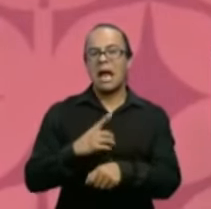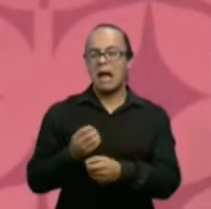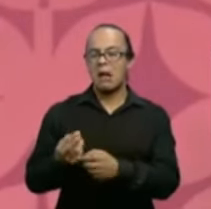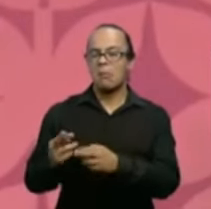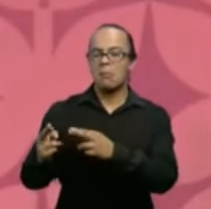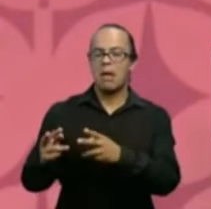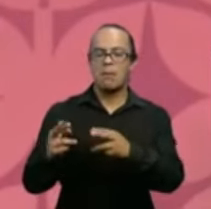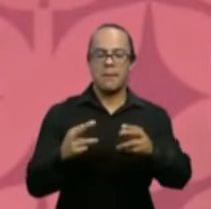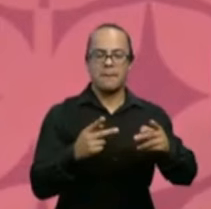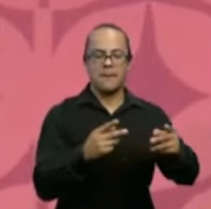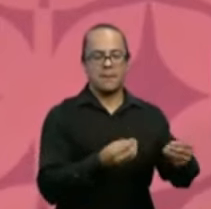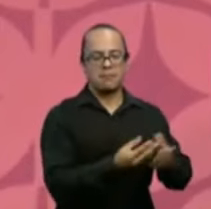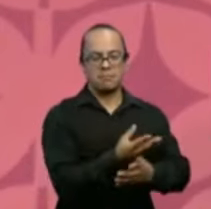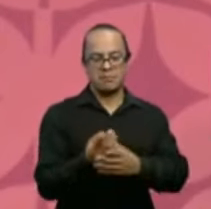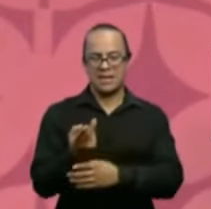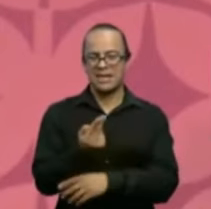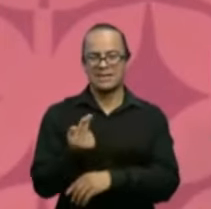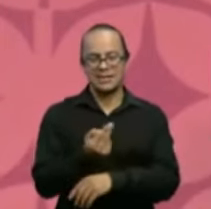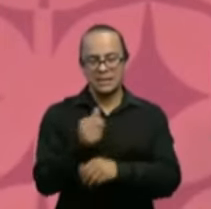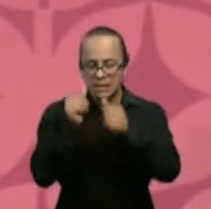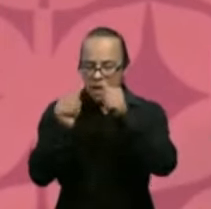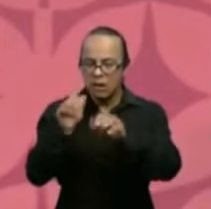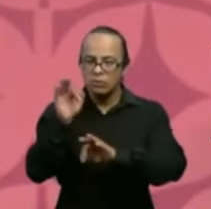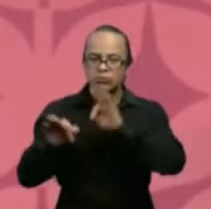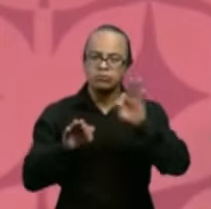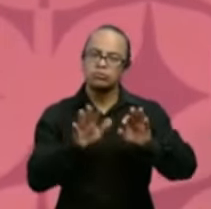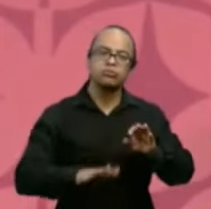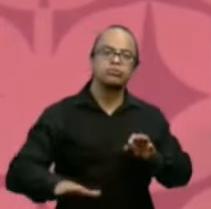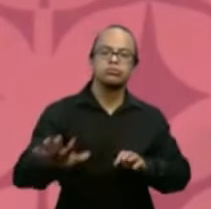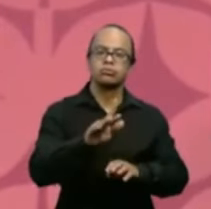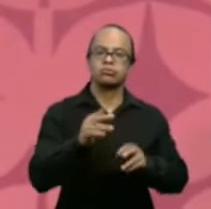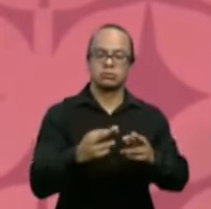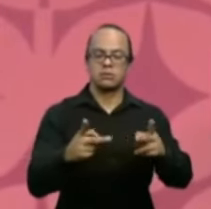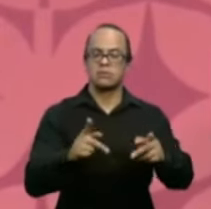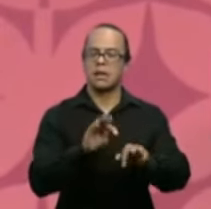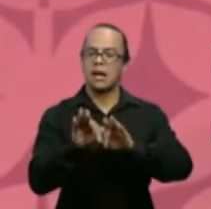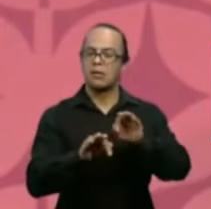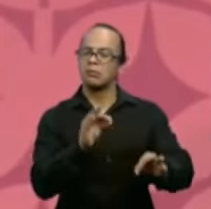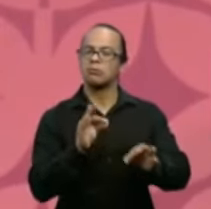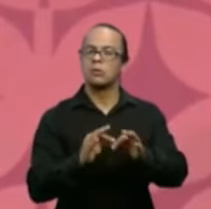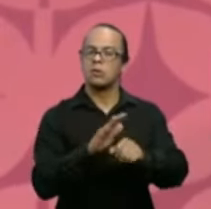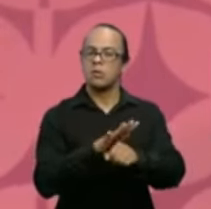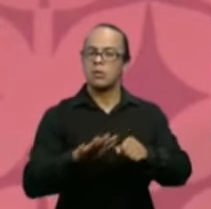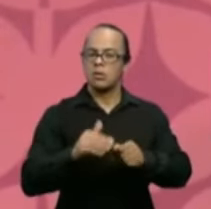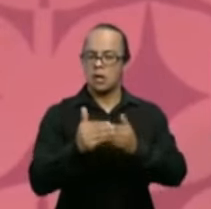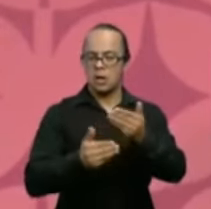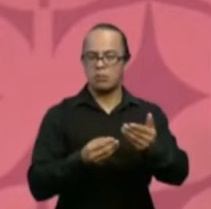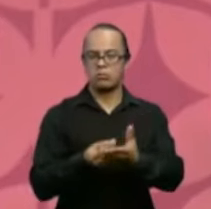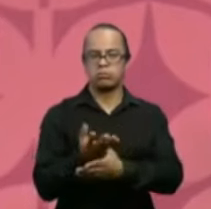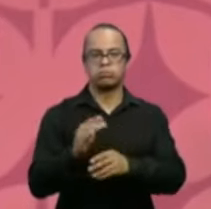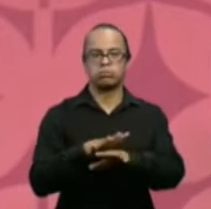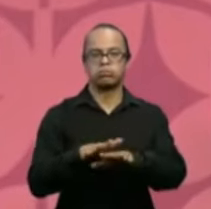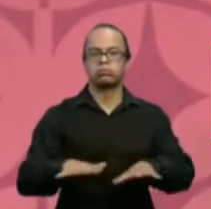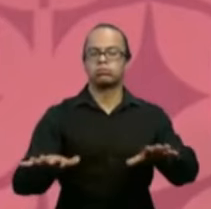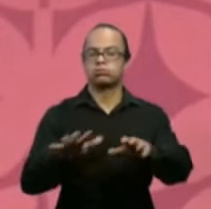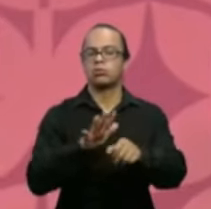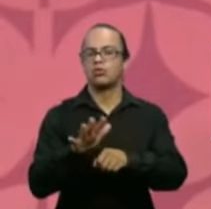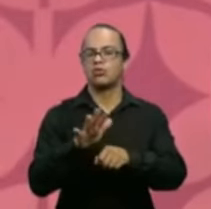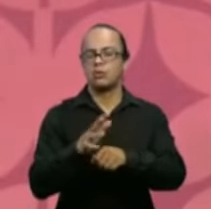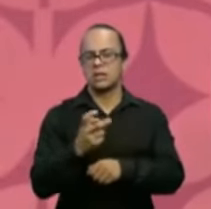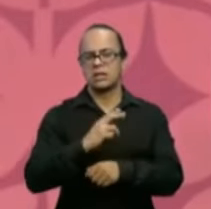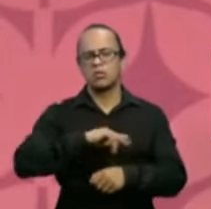Hay que darle atención a mejorar esa situación de nuestras fugas. Nuestras acciones estarán a la altura del reto y